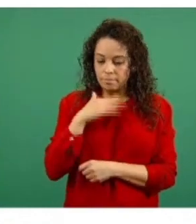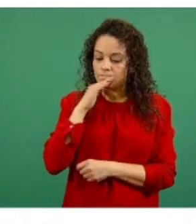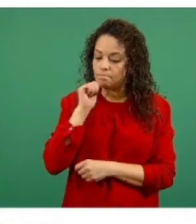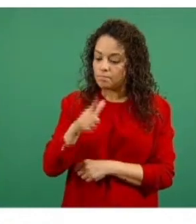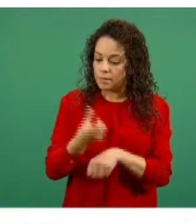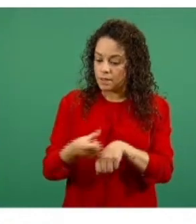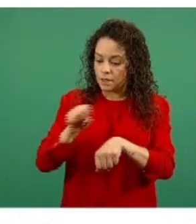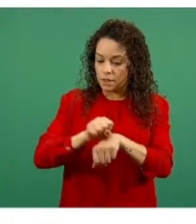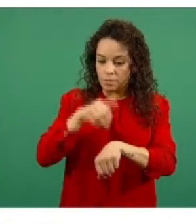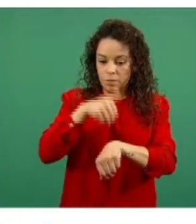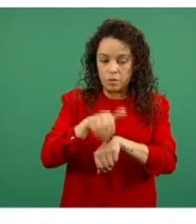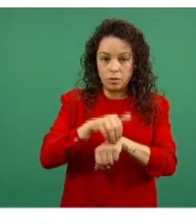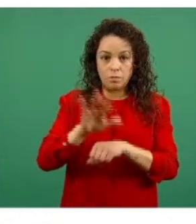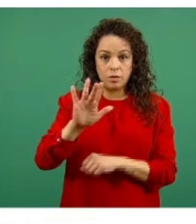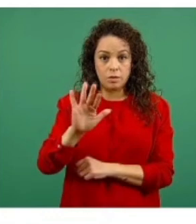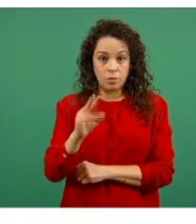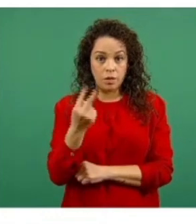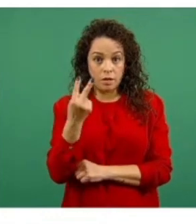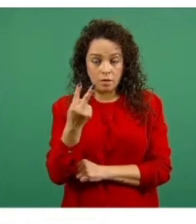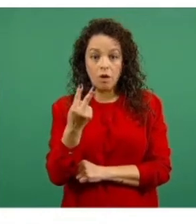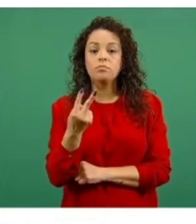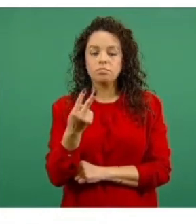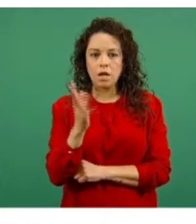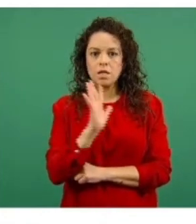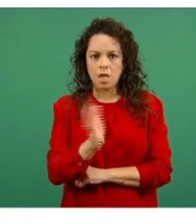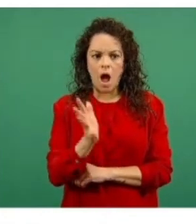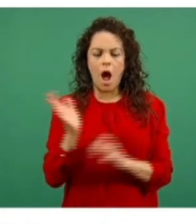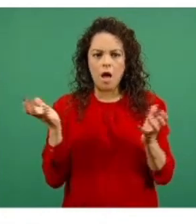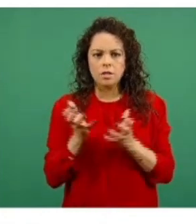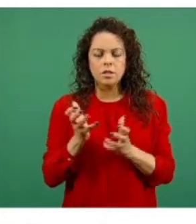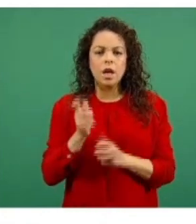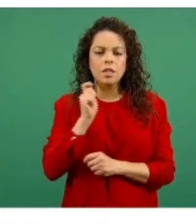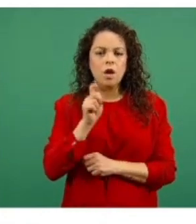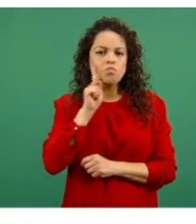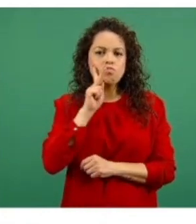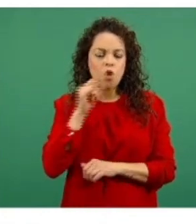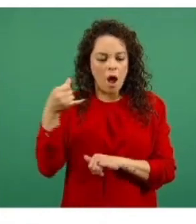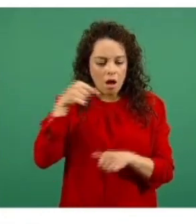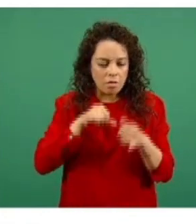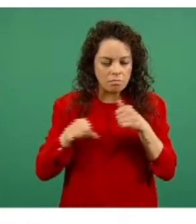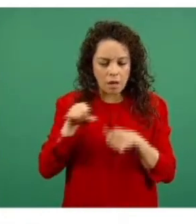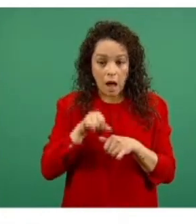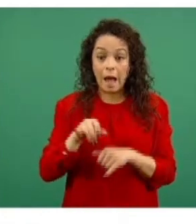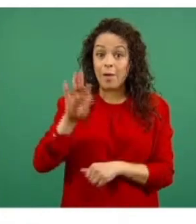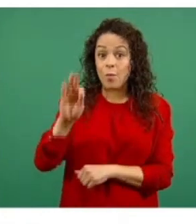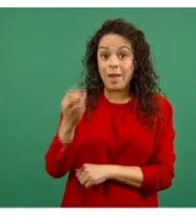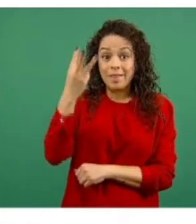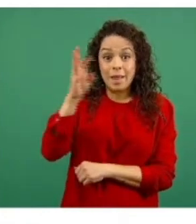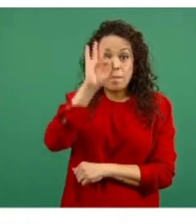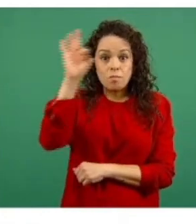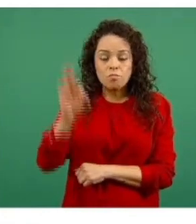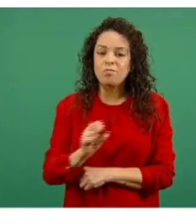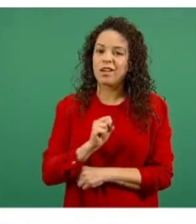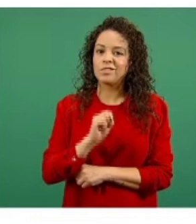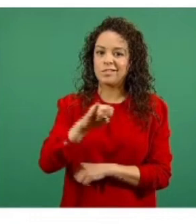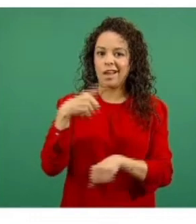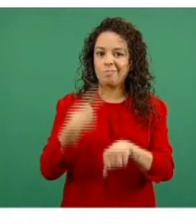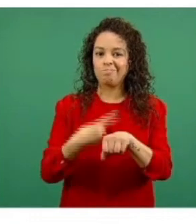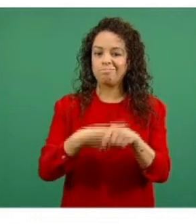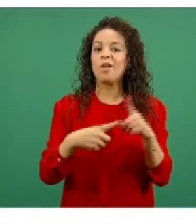semana 52 y se les tomó muestra de laboratorio, el 43% resultaron positivas. El